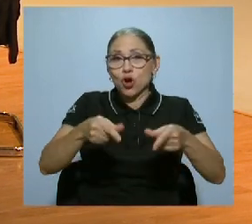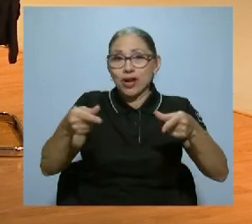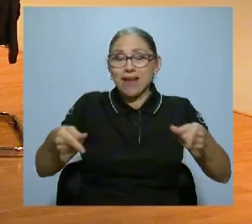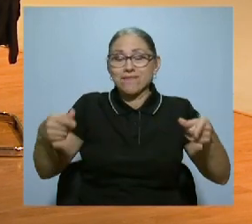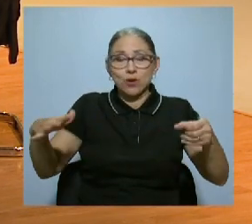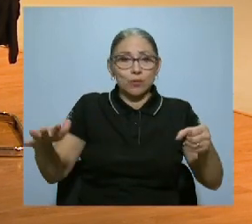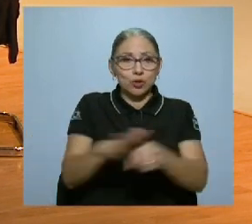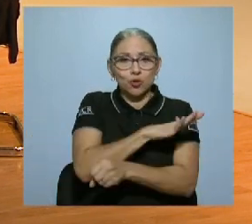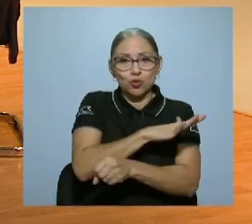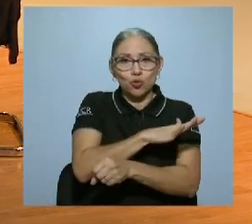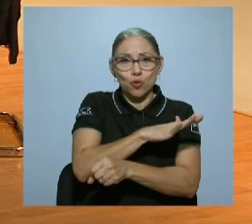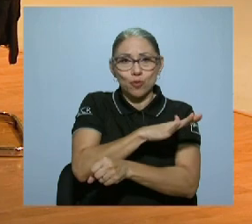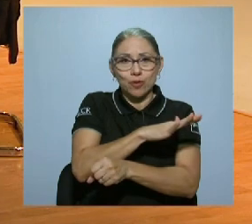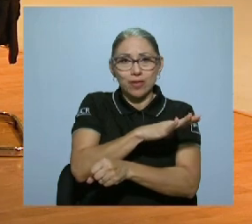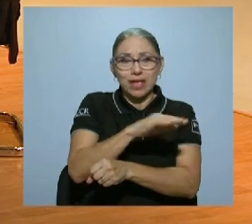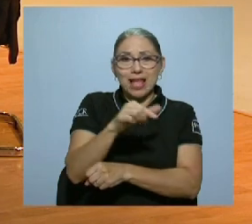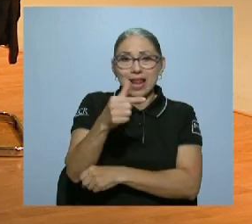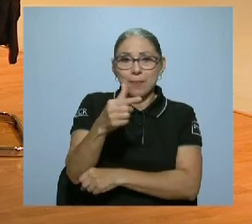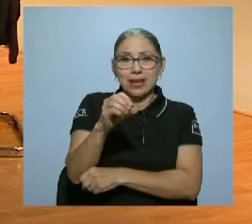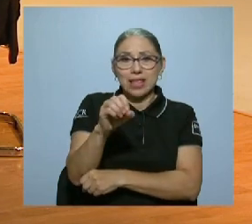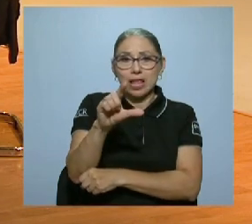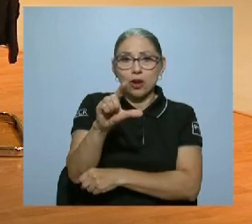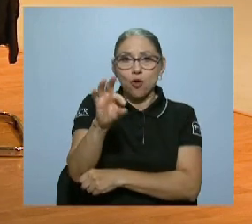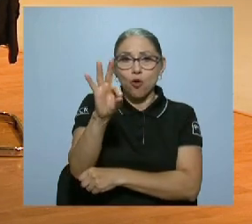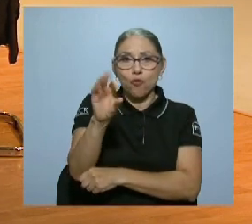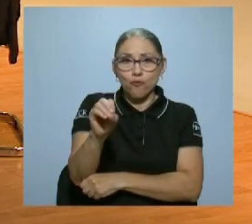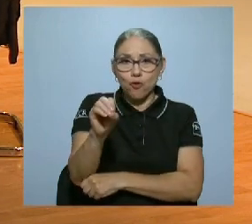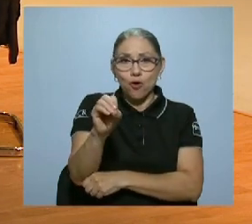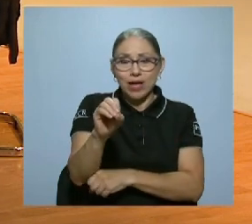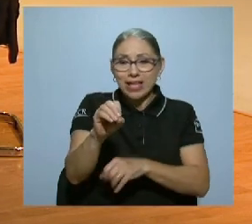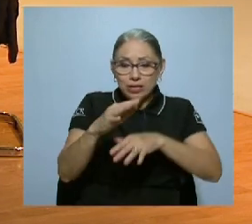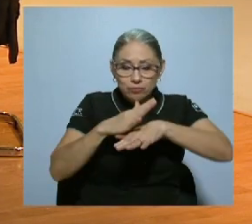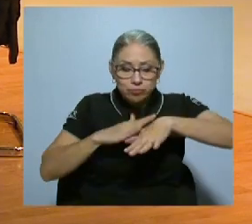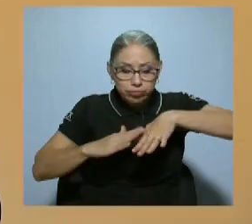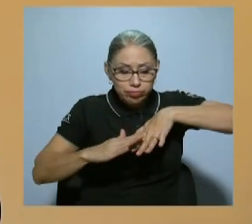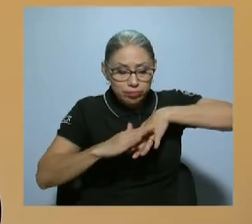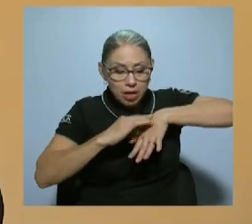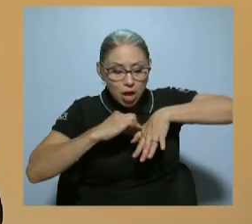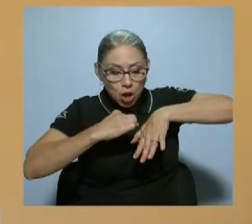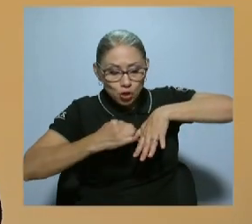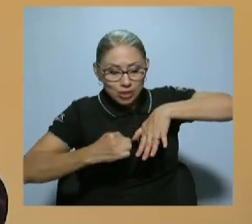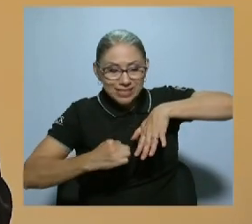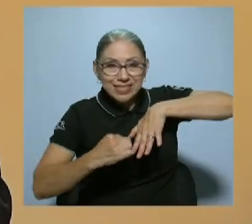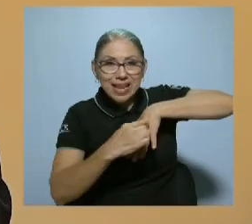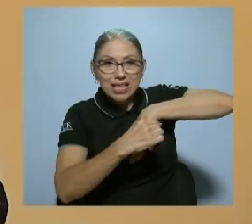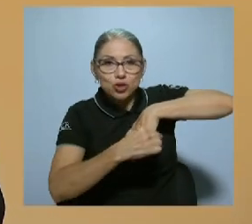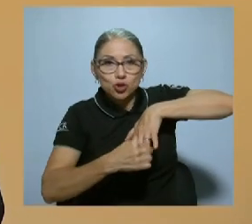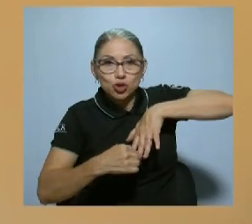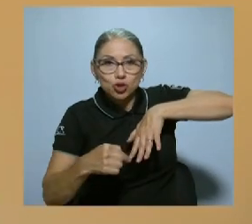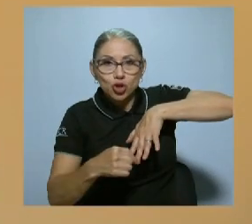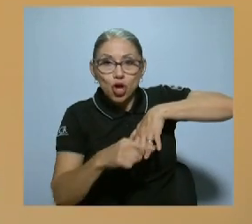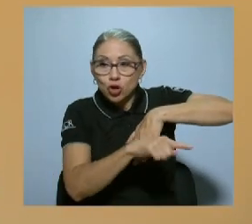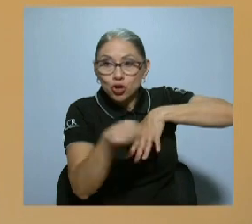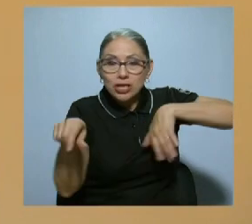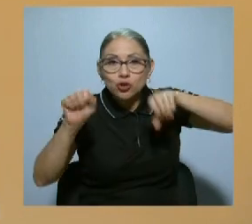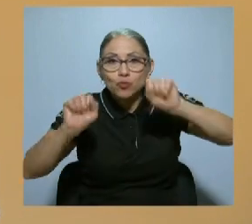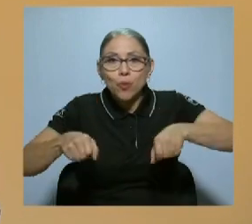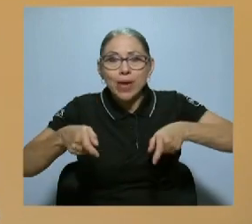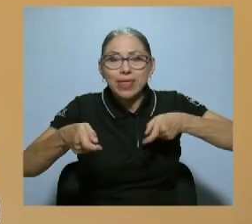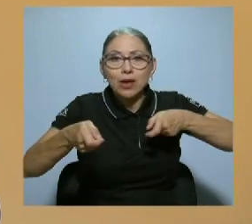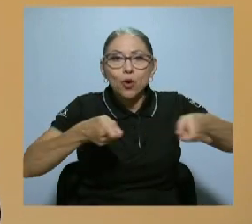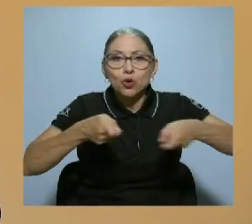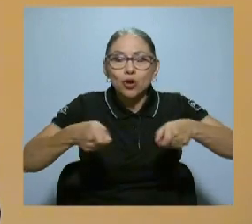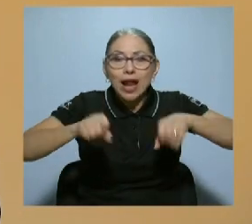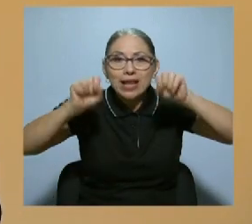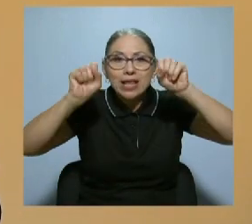Golfo, los estrechos de Hormuz, etcétera, donde ellos pueden controlar e interrumpir un